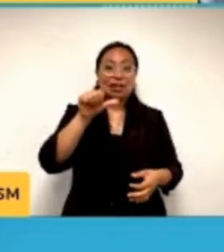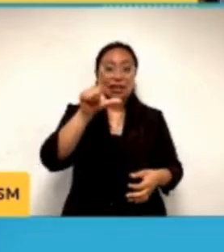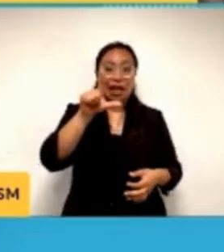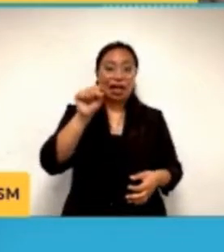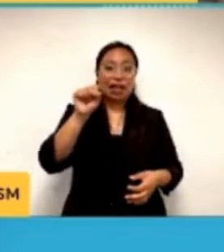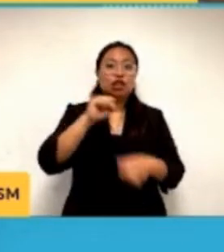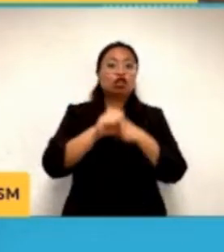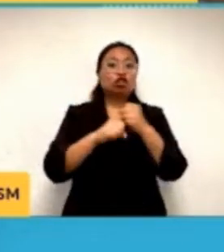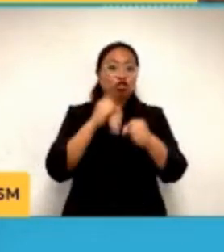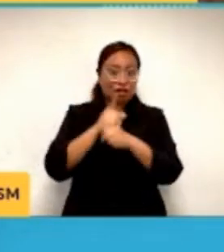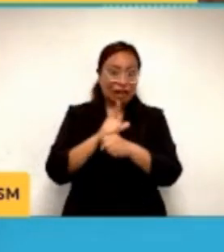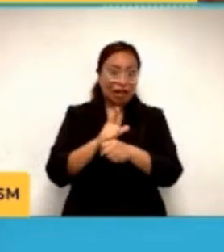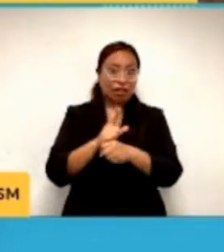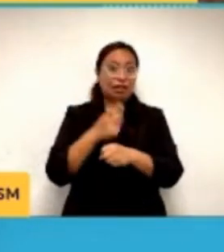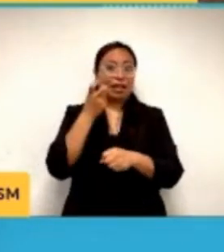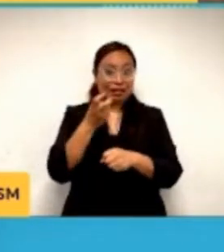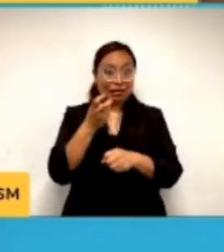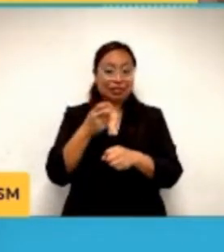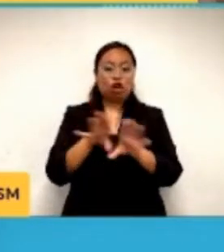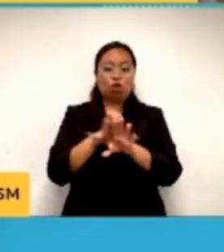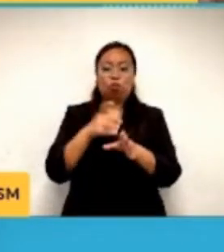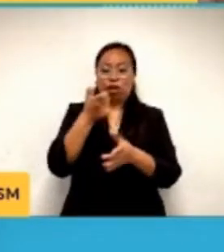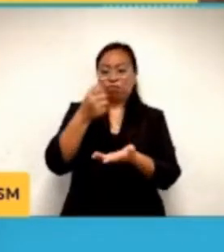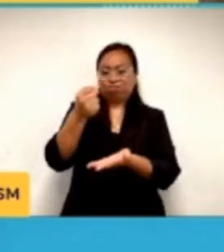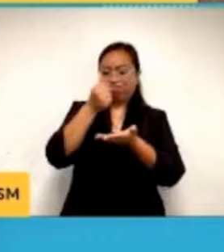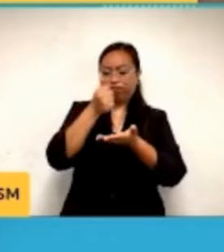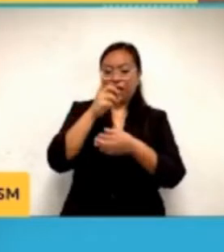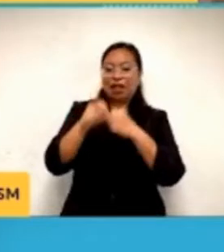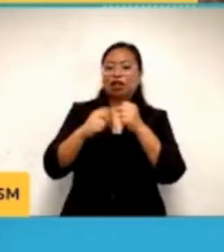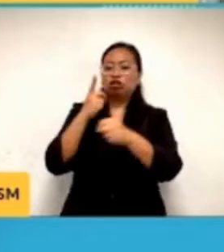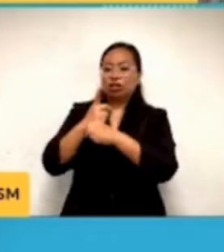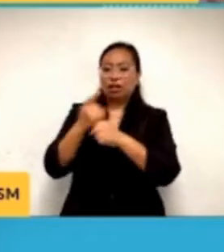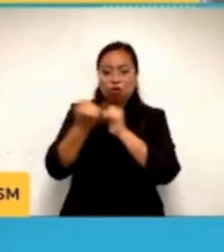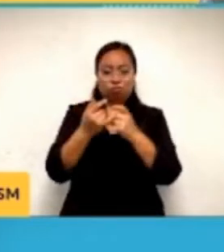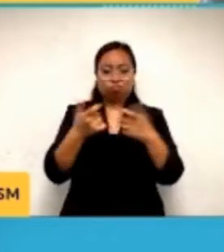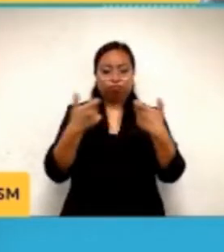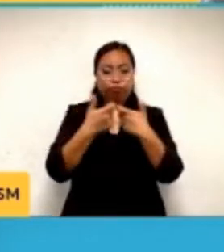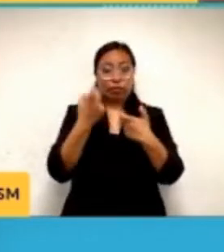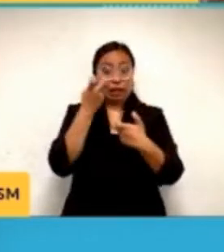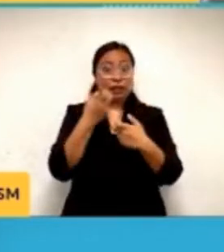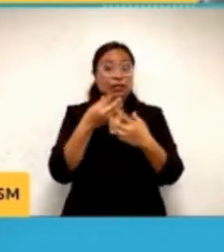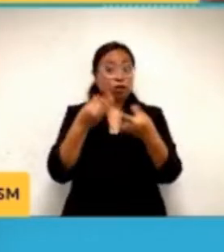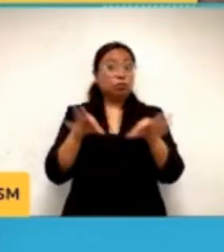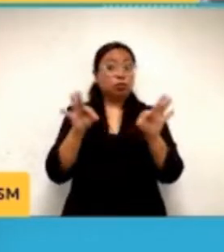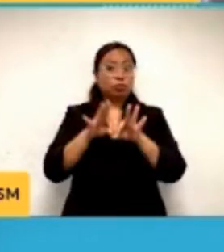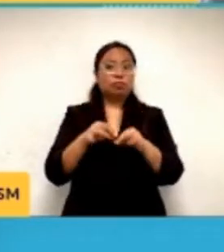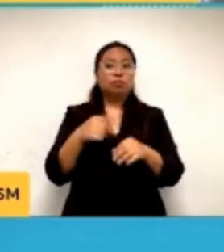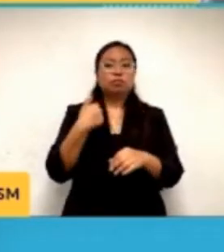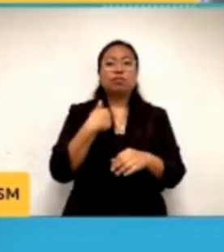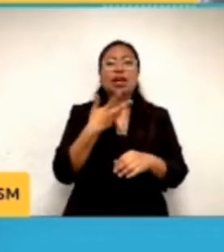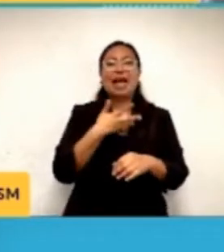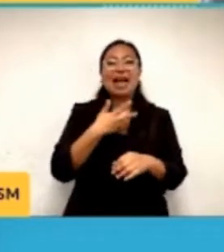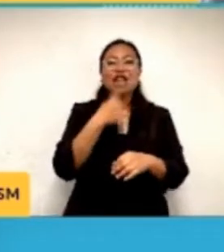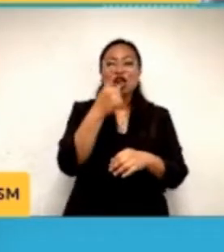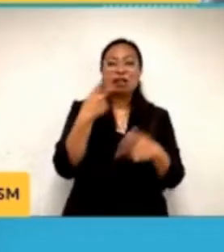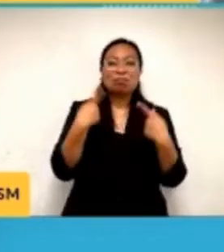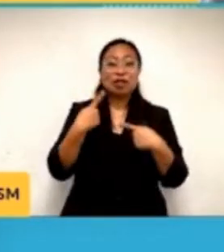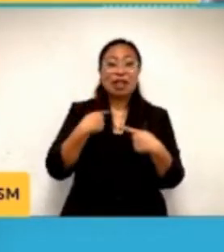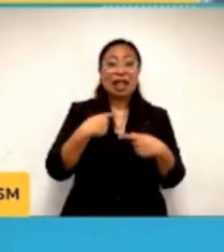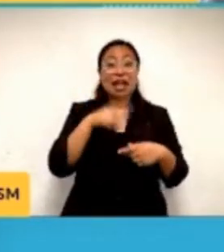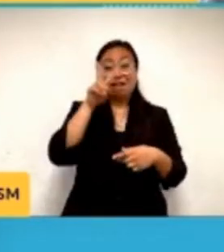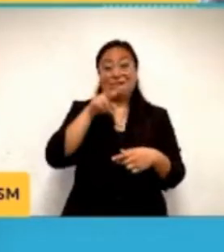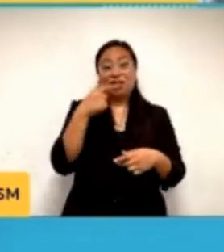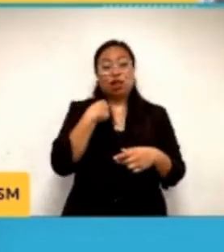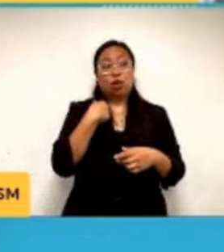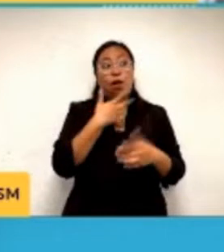aficiones es que cada semana me reúno con una mujer a la que admiro muchísimo, una ejecutiva o una líder, y